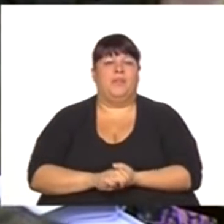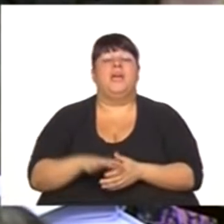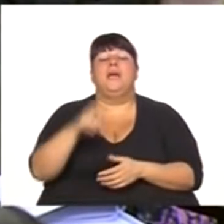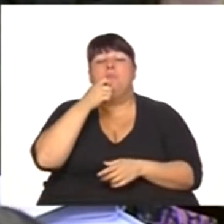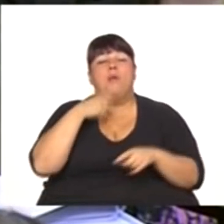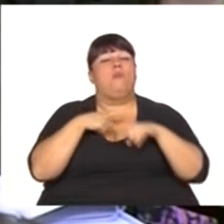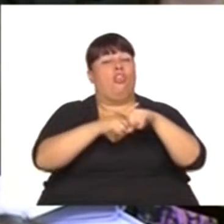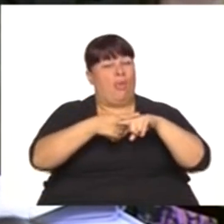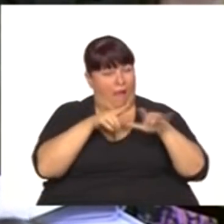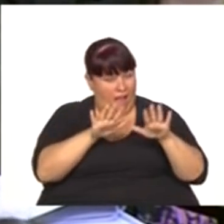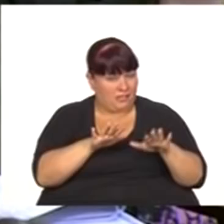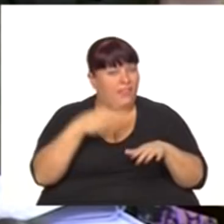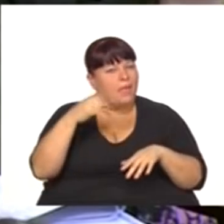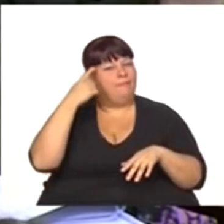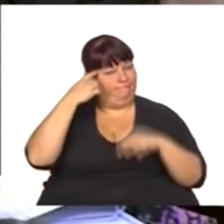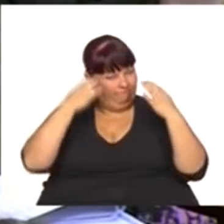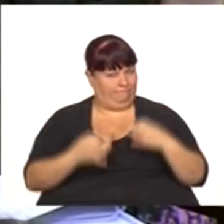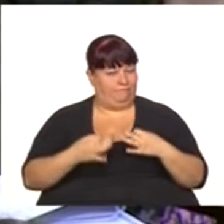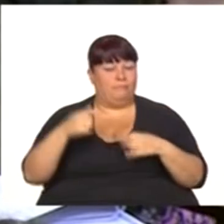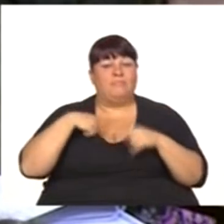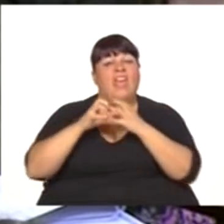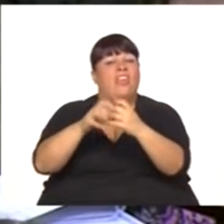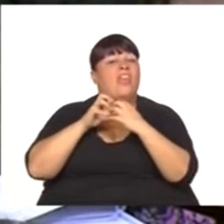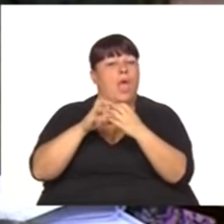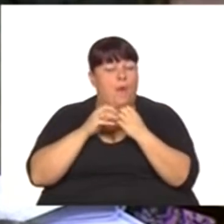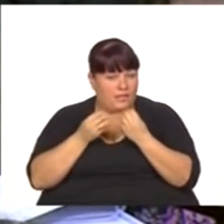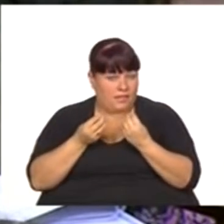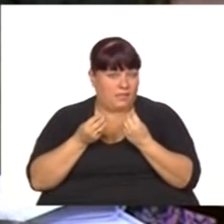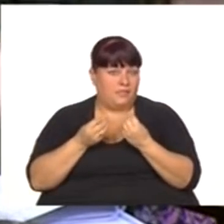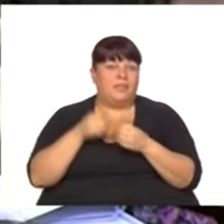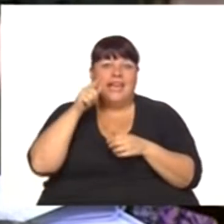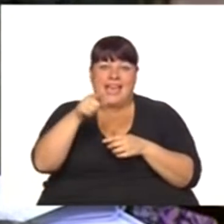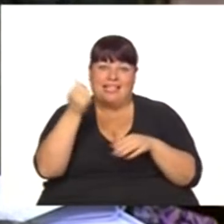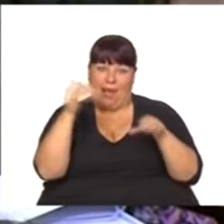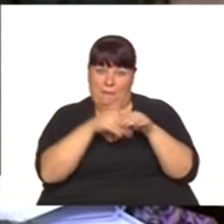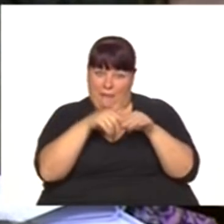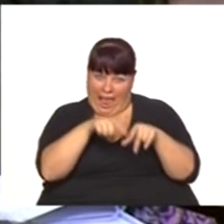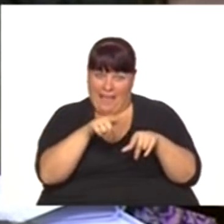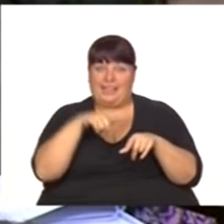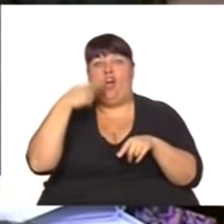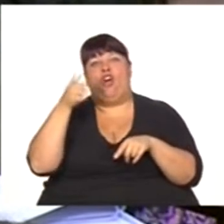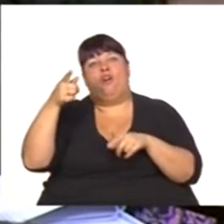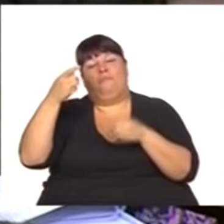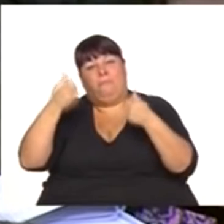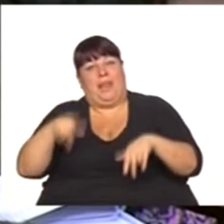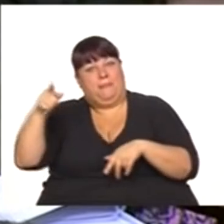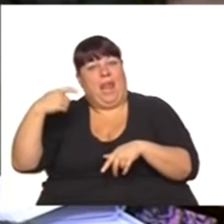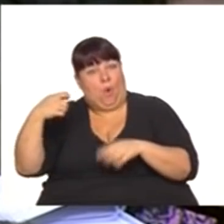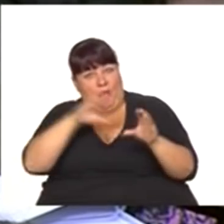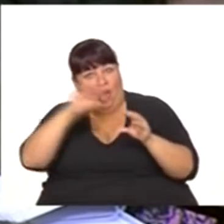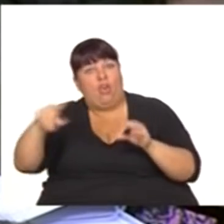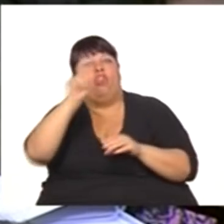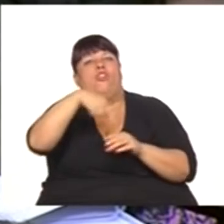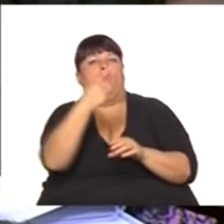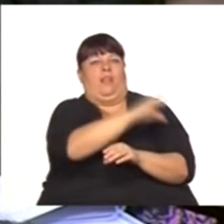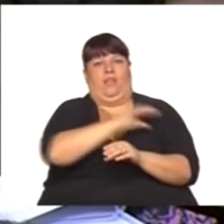Pero cuando discutimos eso, tenemos que ser conscientes de que lo que estamos discutiendo es que esos fondos que vamos a afectar al sistema previsional salen de